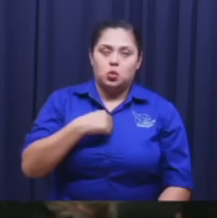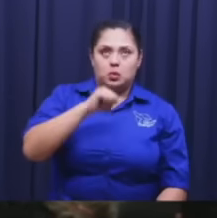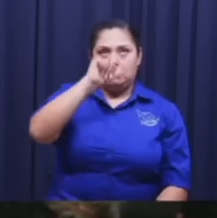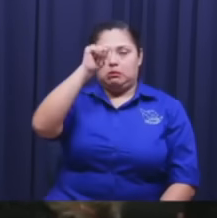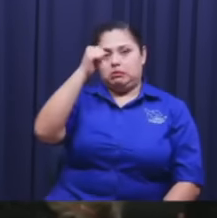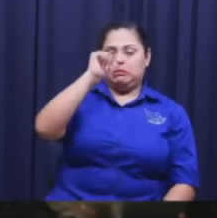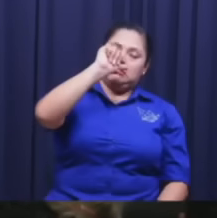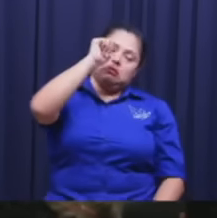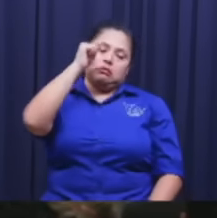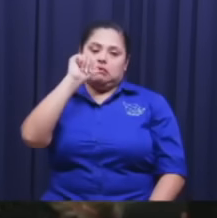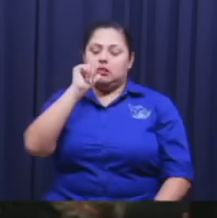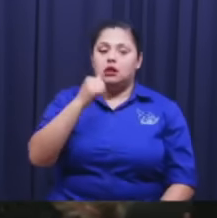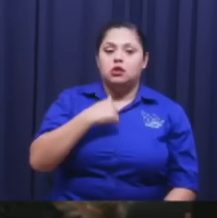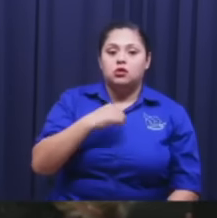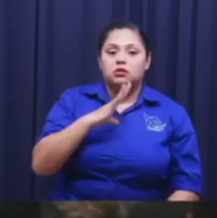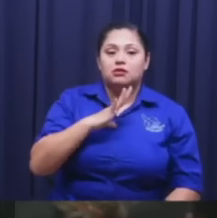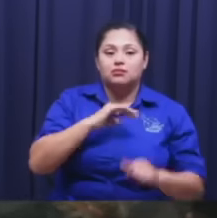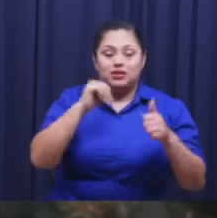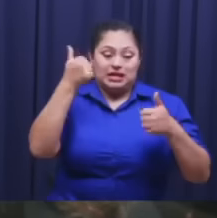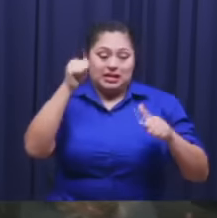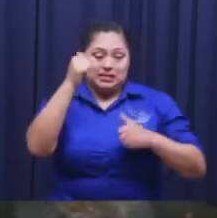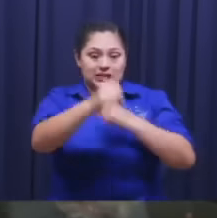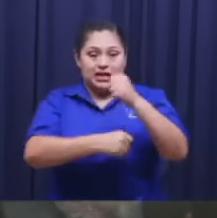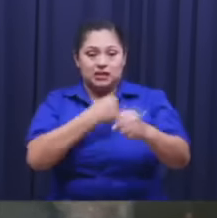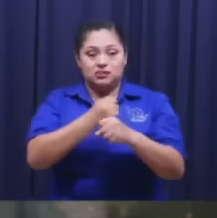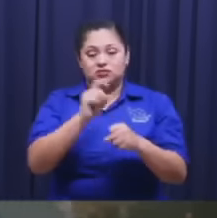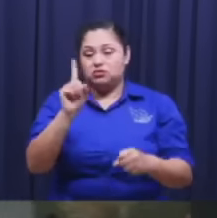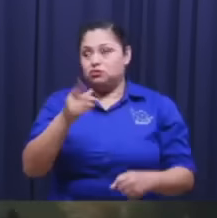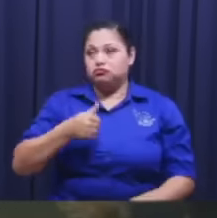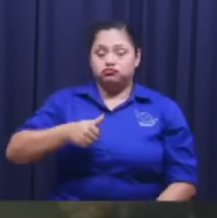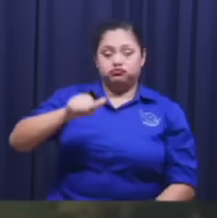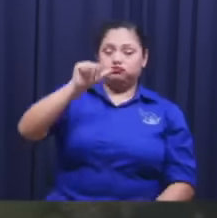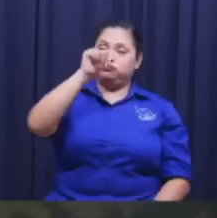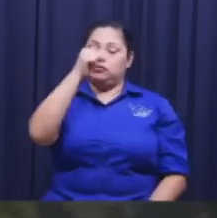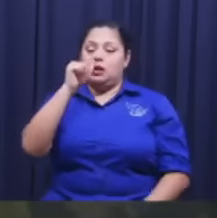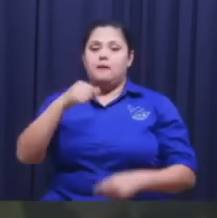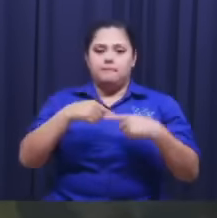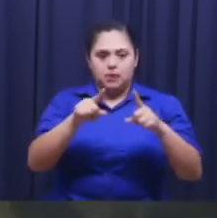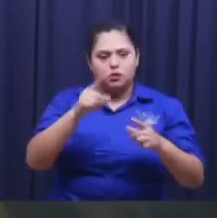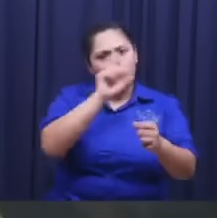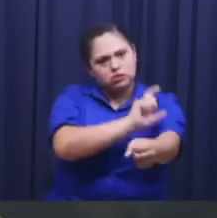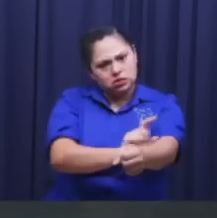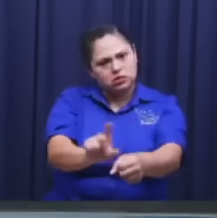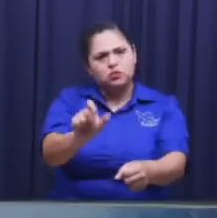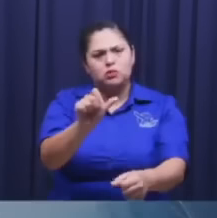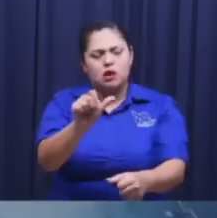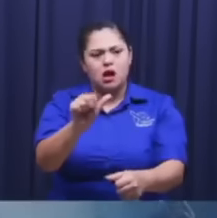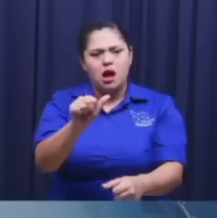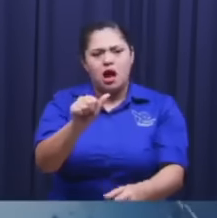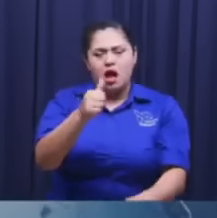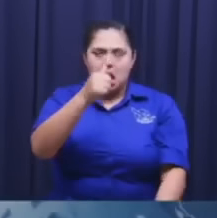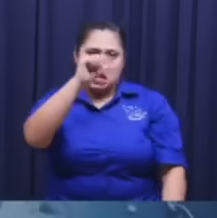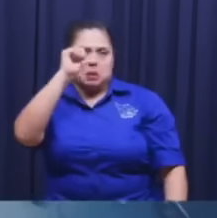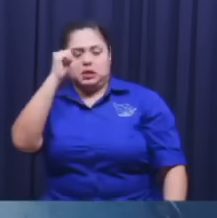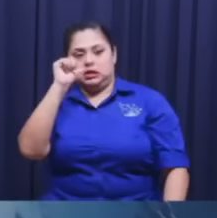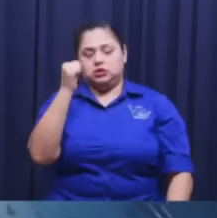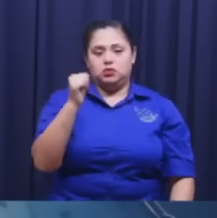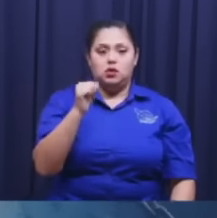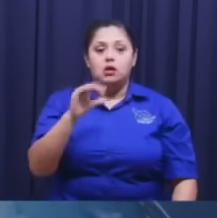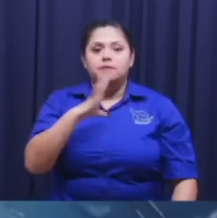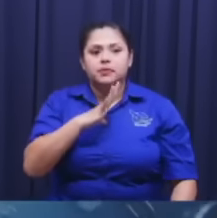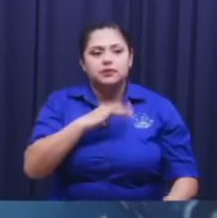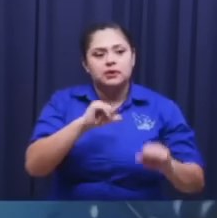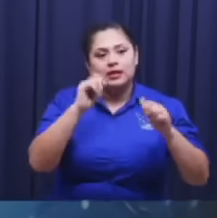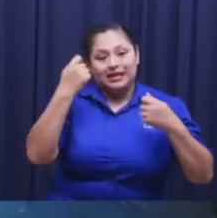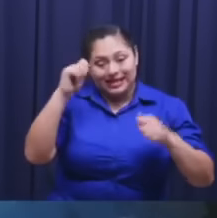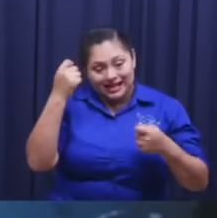alcohólico. Tengo 15 años de no tomar, pero confesaron que es alcohólico y que tienen 15 años de no echarse un